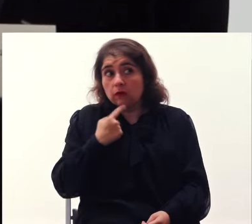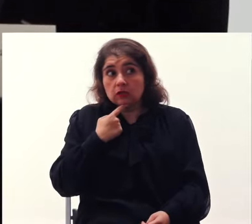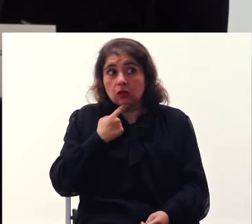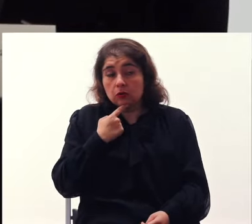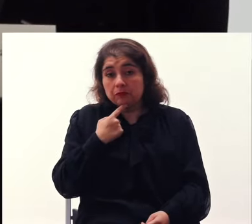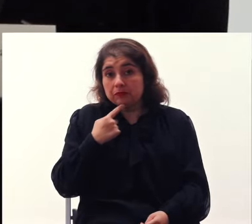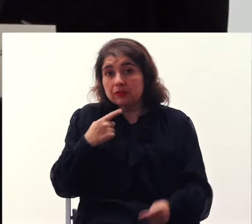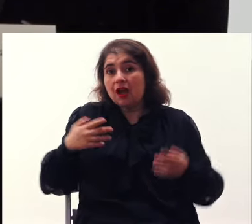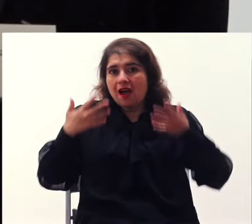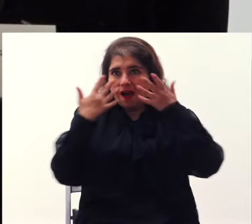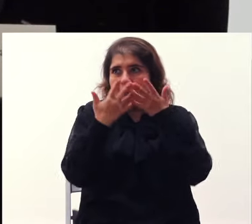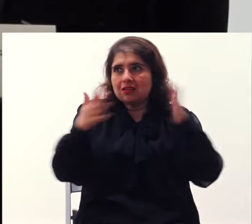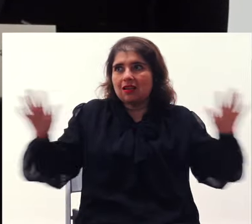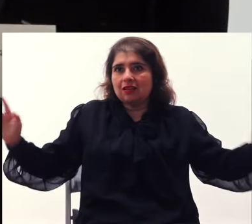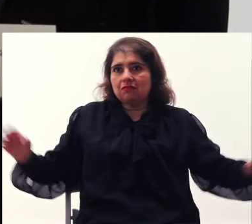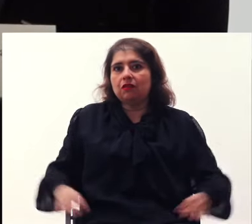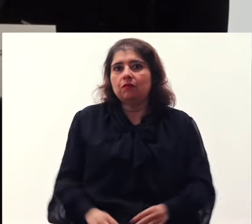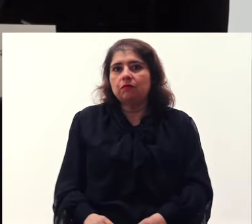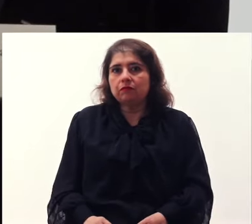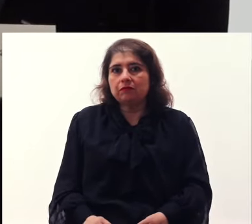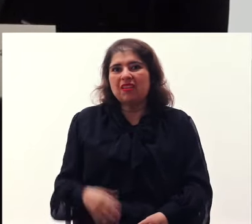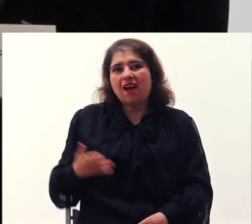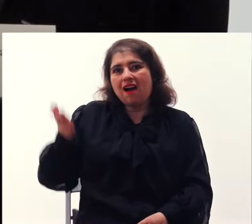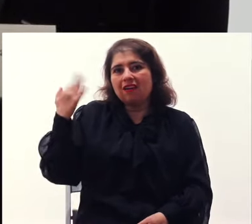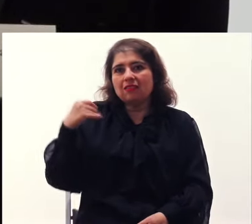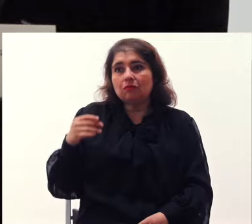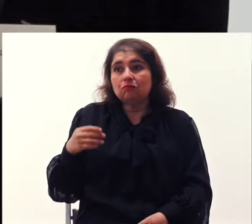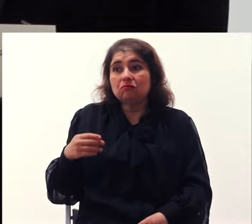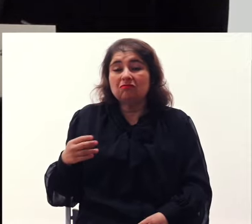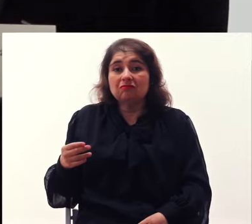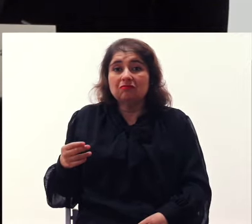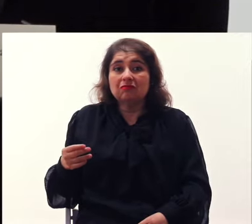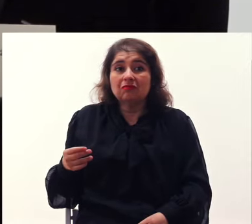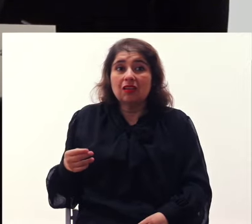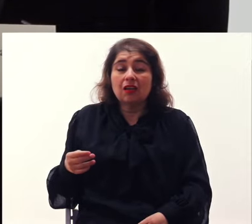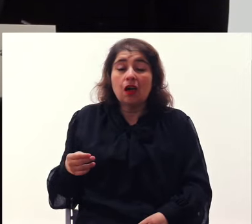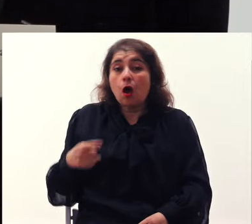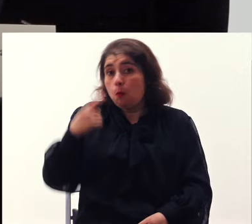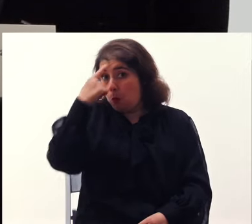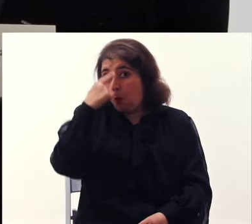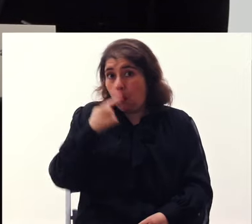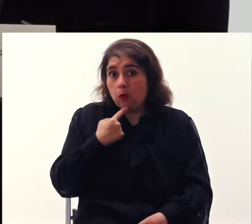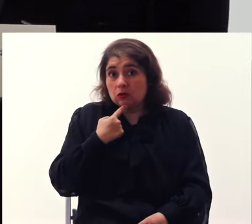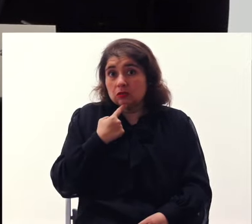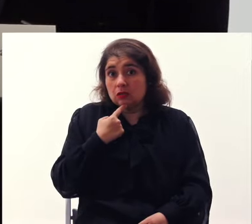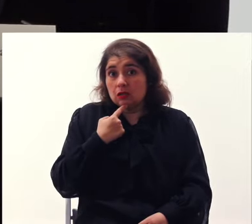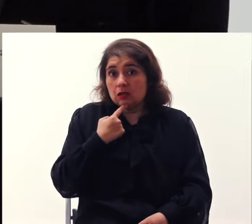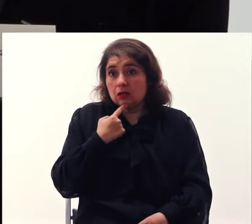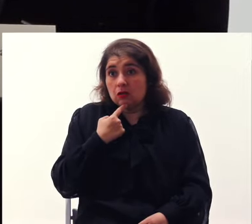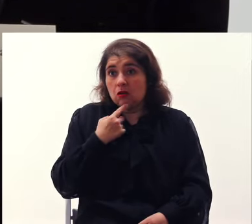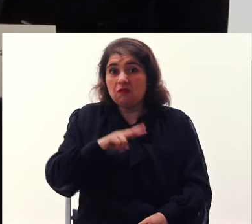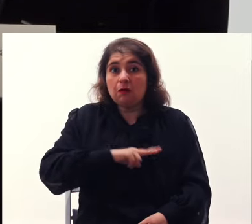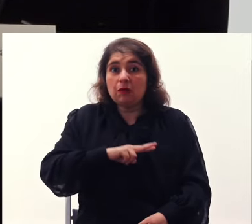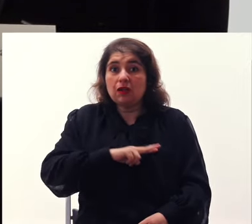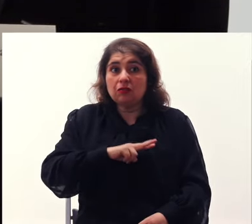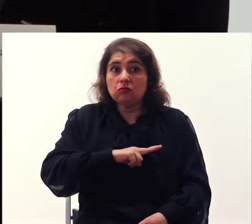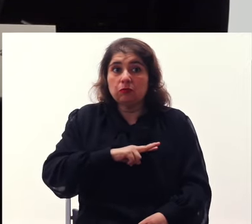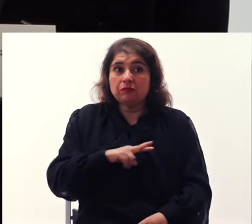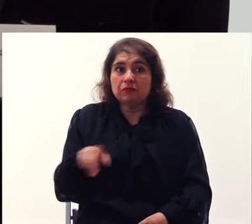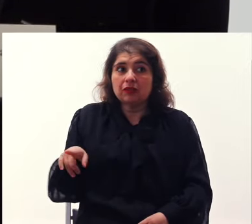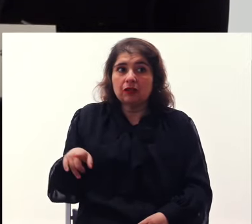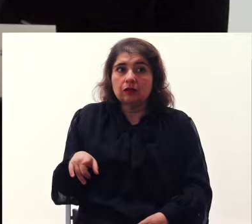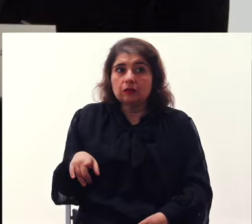un museo, ¿no es cierto?, al aire libre, que es lo que vemos o veíamos, lamentablemente, en el Museo de Cielo Abierto, ahí en Cerro Bellavista,